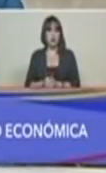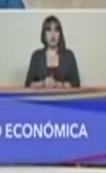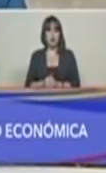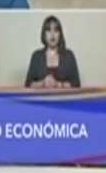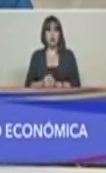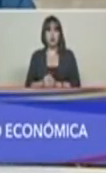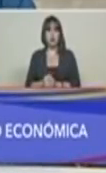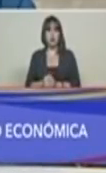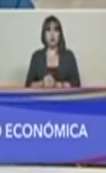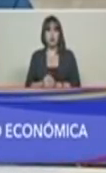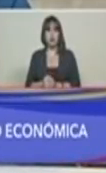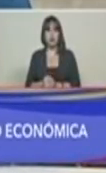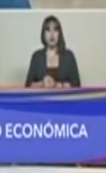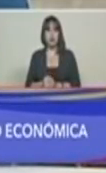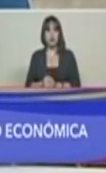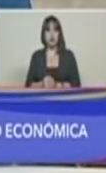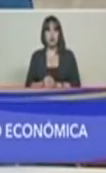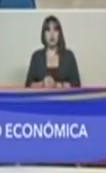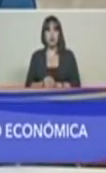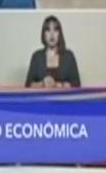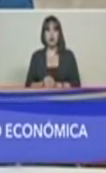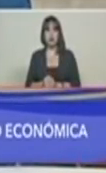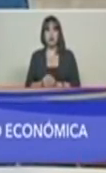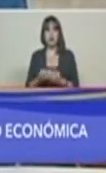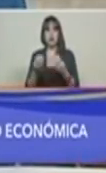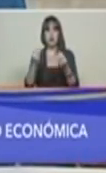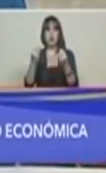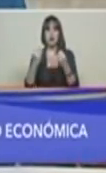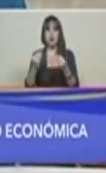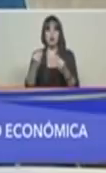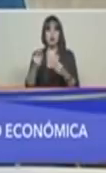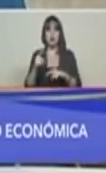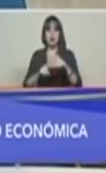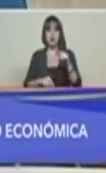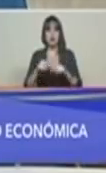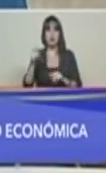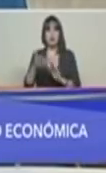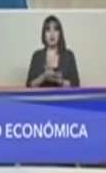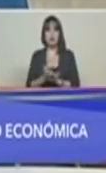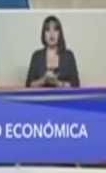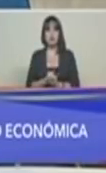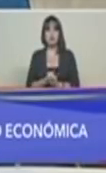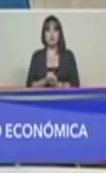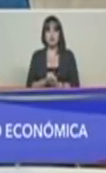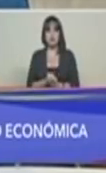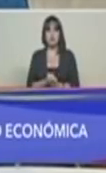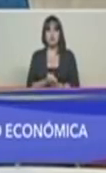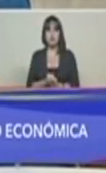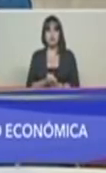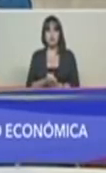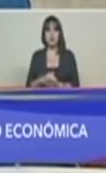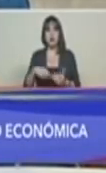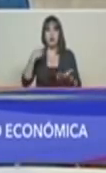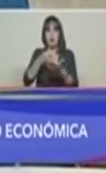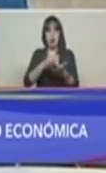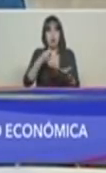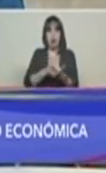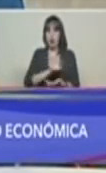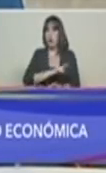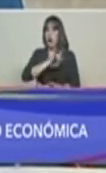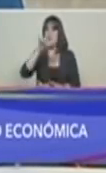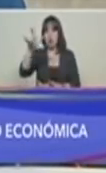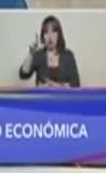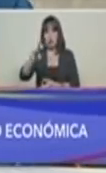quieren regresar. Yo le voy a pedir el apoyo a la ONU, 500 millones de dólares a la ONU para pagar a los aviones, que cuesta